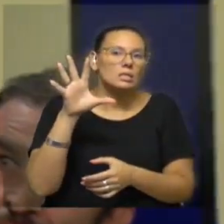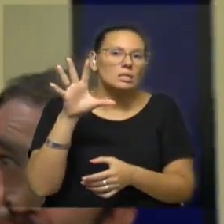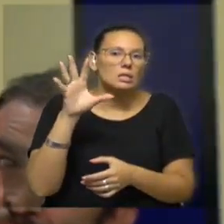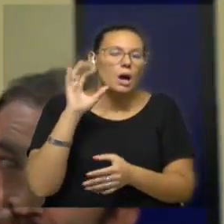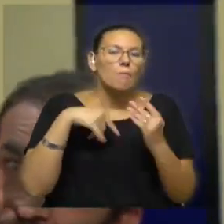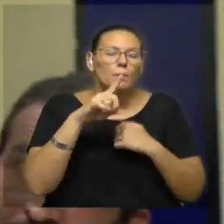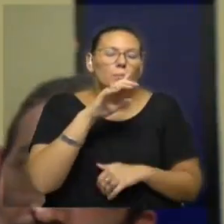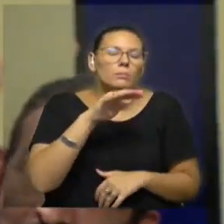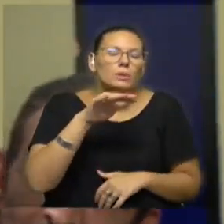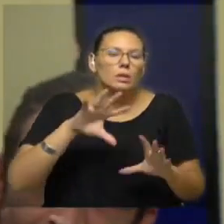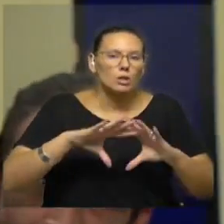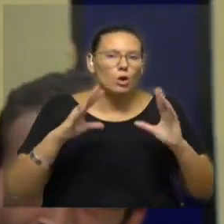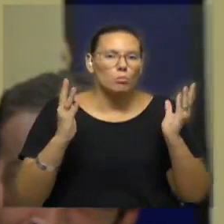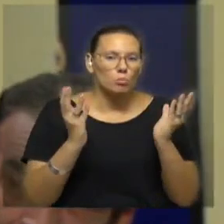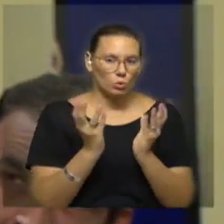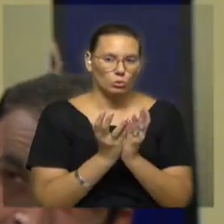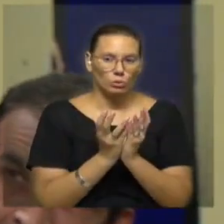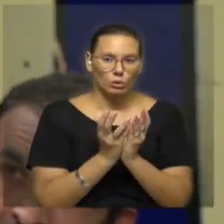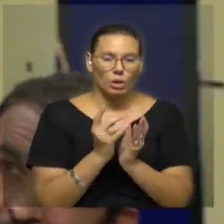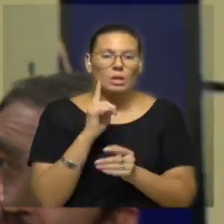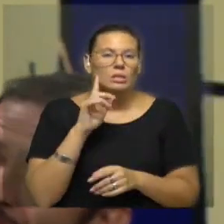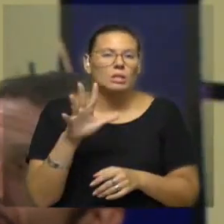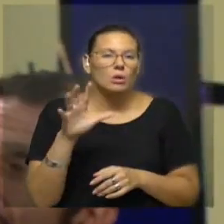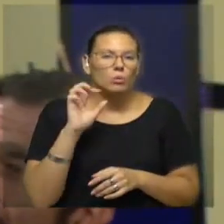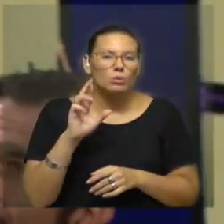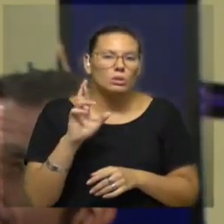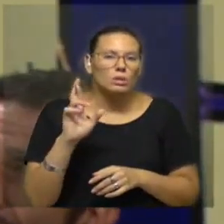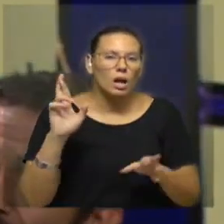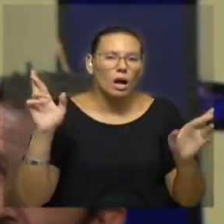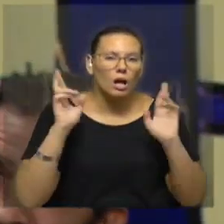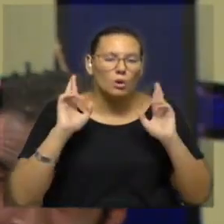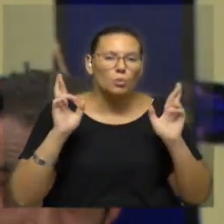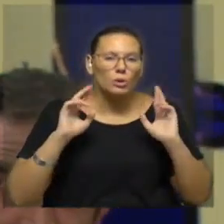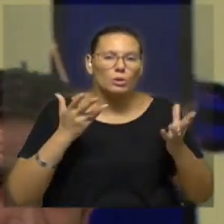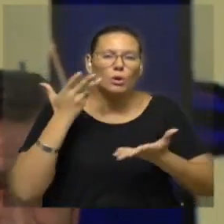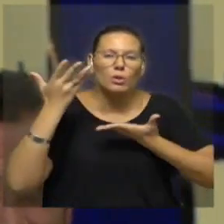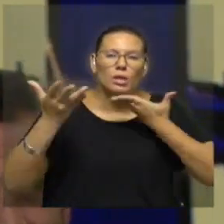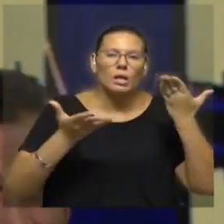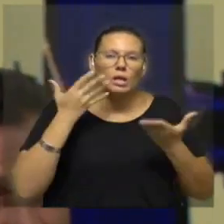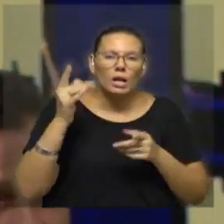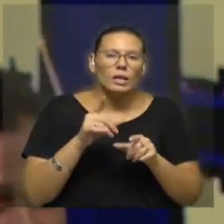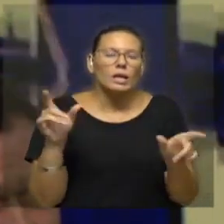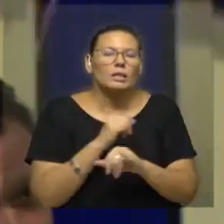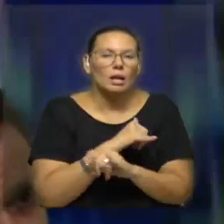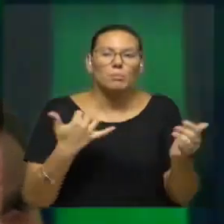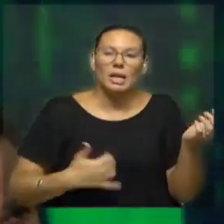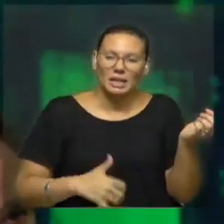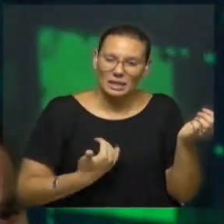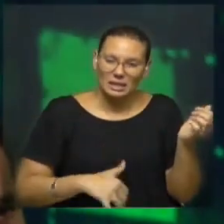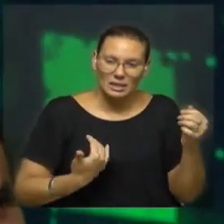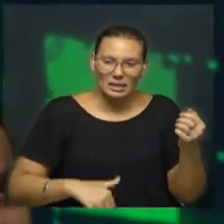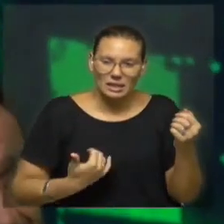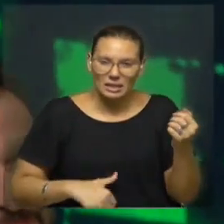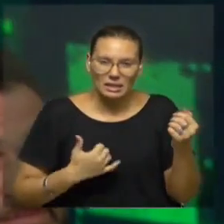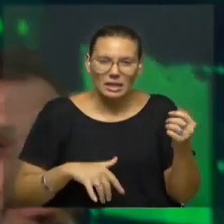más silencioso del mundo. Dice que es uno de los lugares que se escucha el ruido del aire, que parece una copla. Por eso termina con una copla de guitarra ahí, que parece